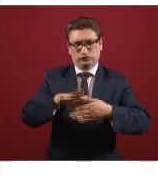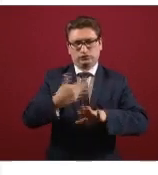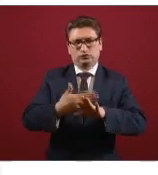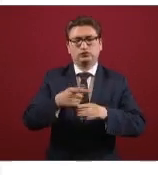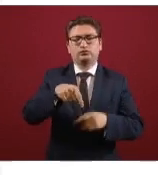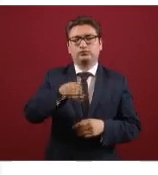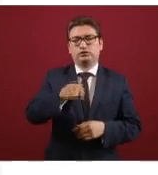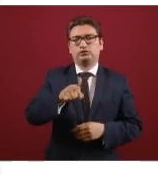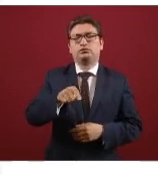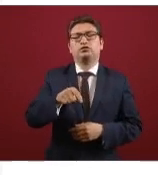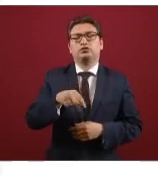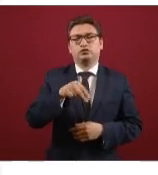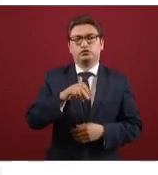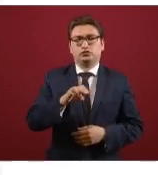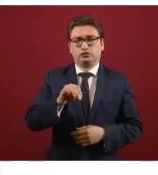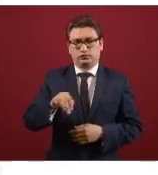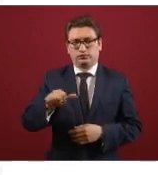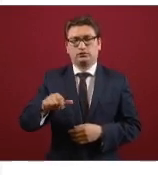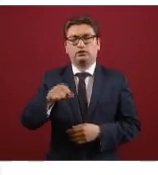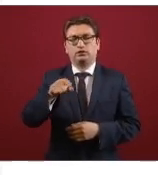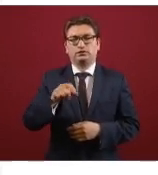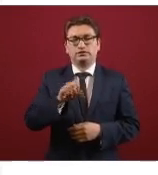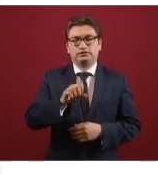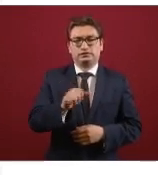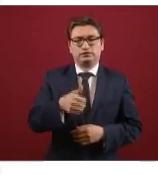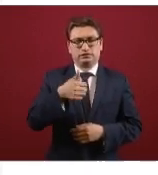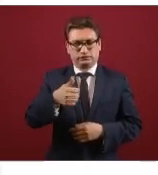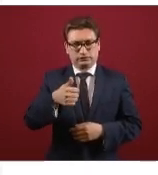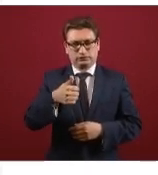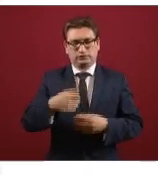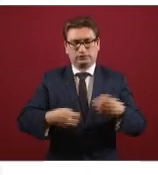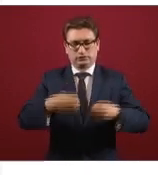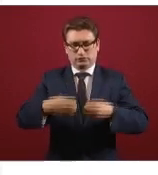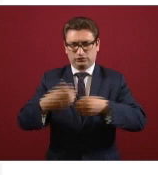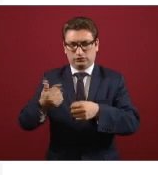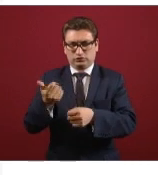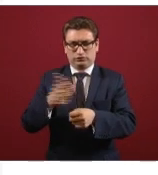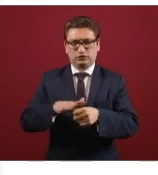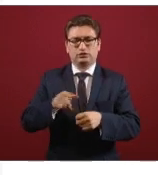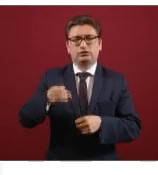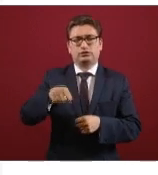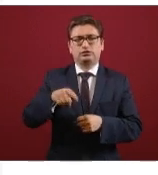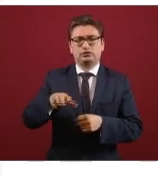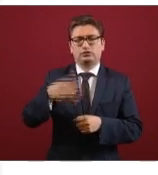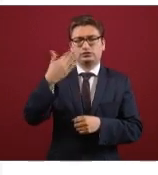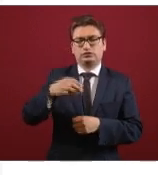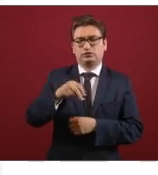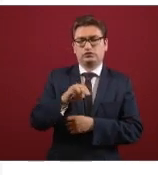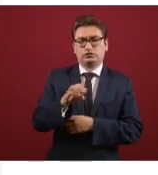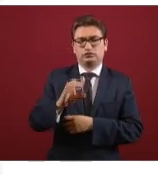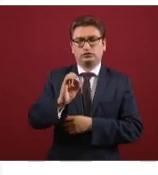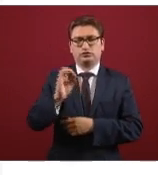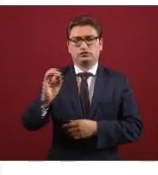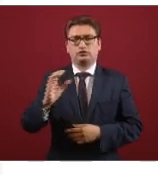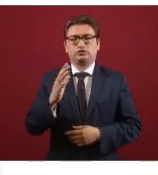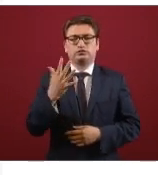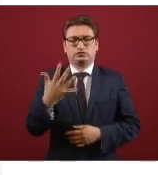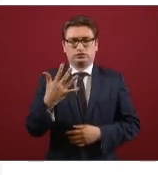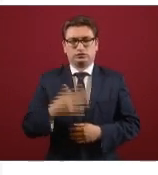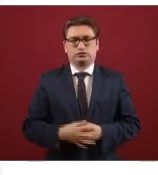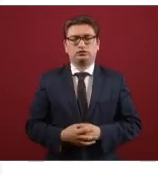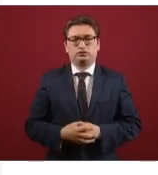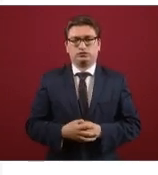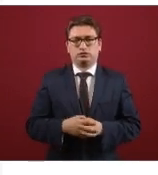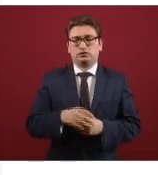normas tenemos 66 juicios contenciosos administrativos en contra de la nom 005 únicamente